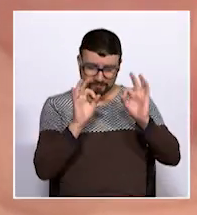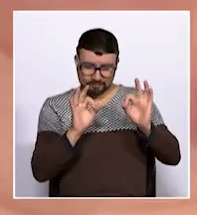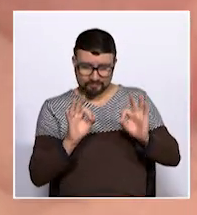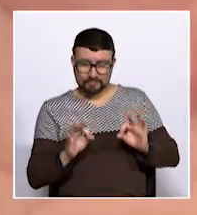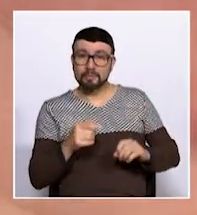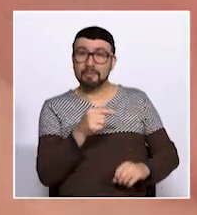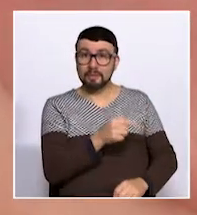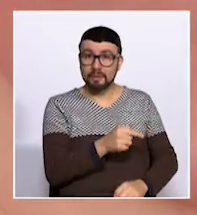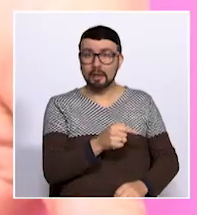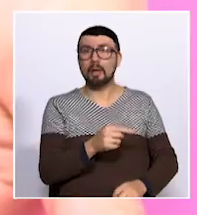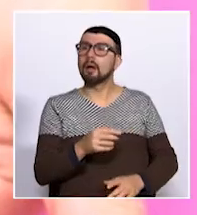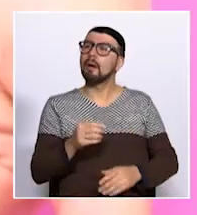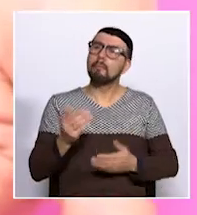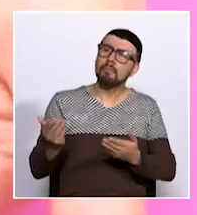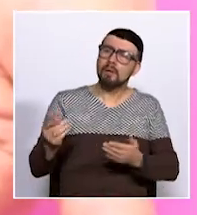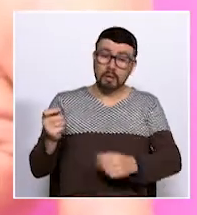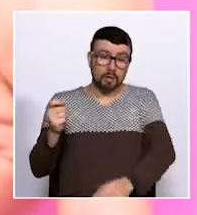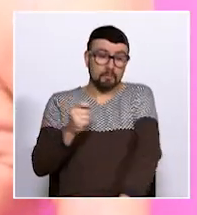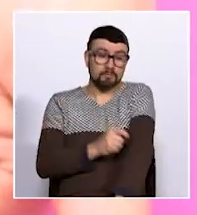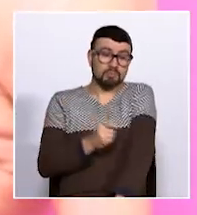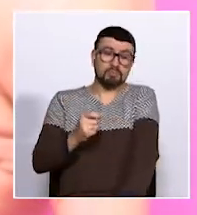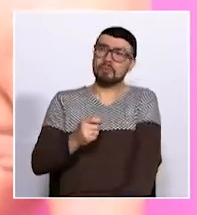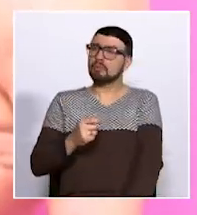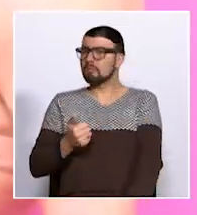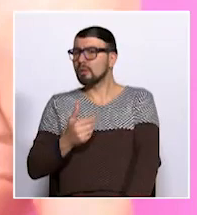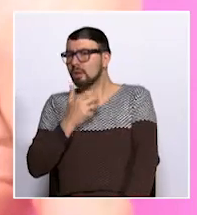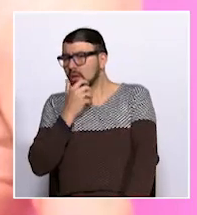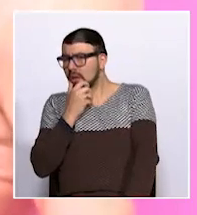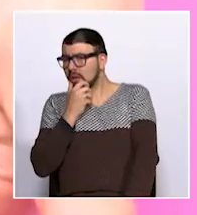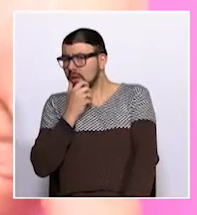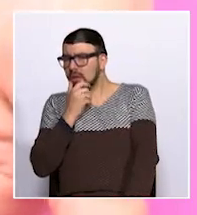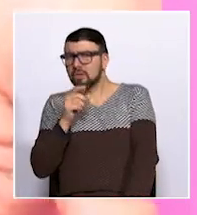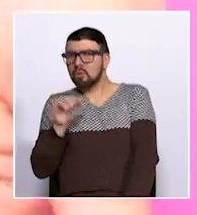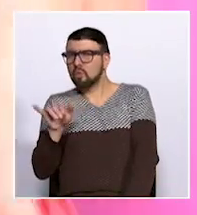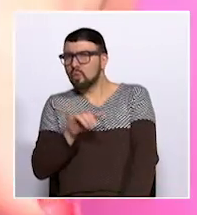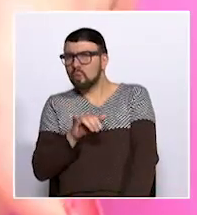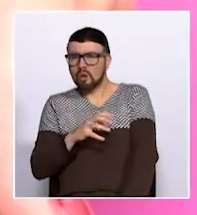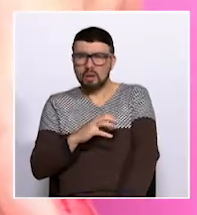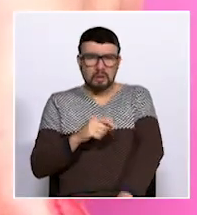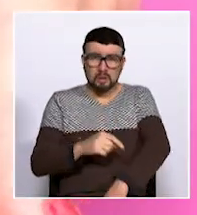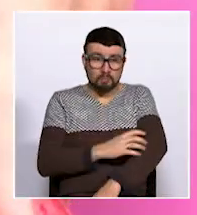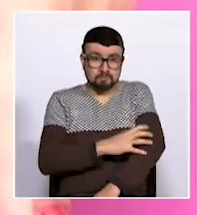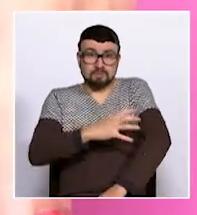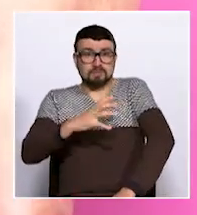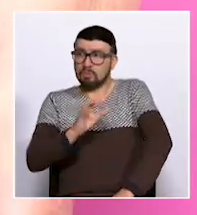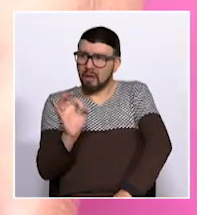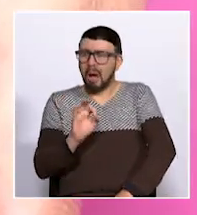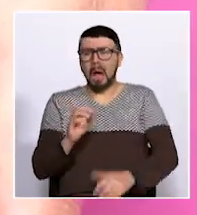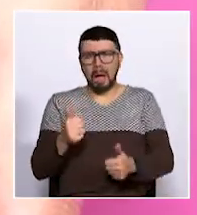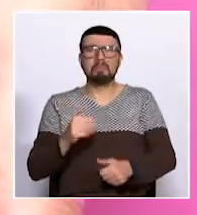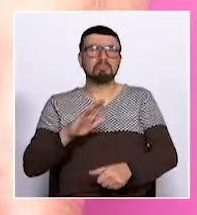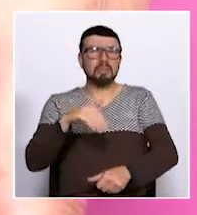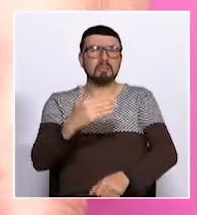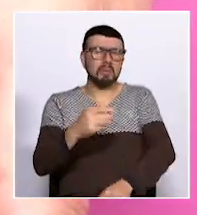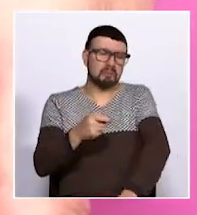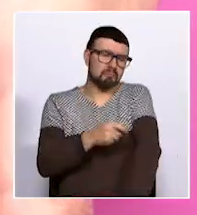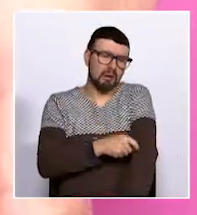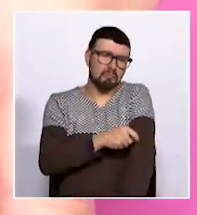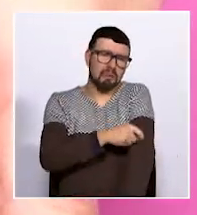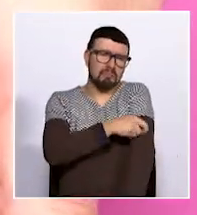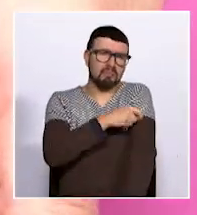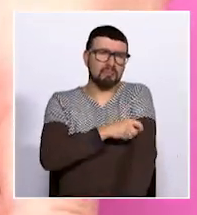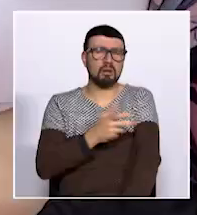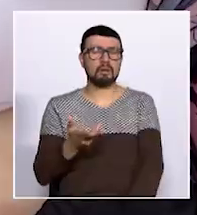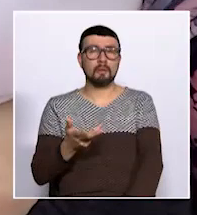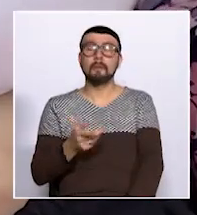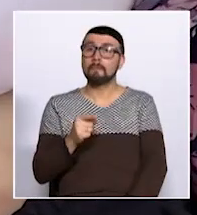primero se mira si la persona es alérgica, es como si le aplicaran una vacunita, después se las aplica en las fosas suprarrenales para darle